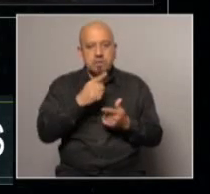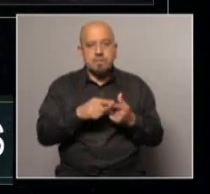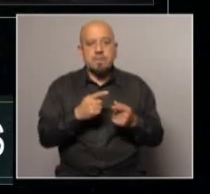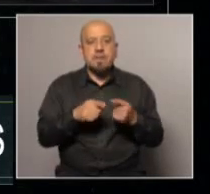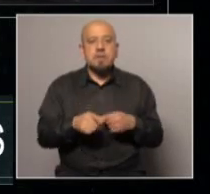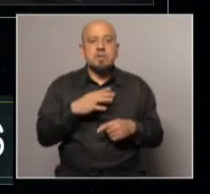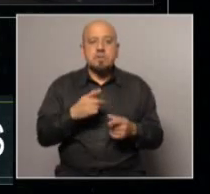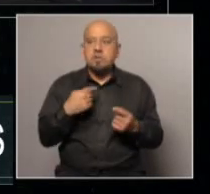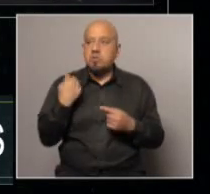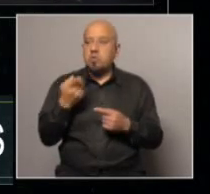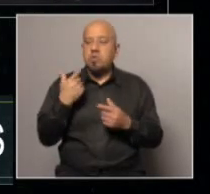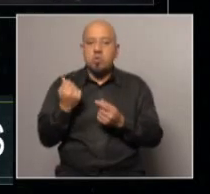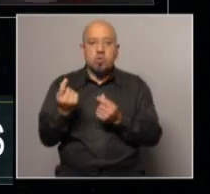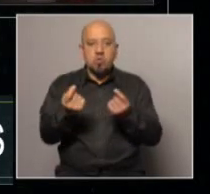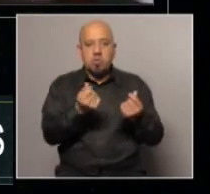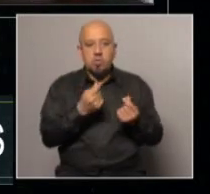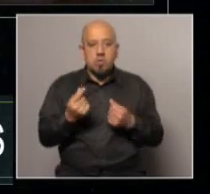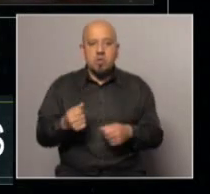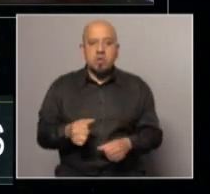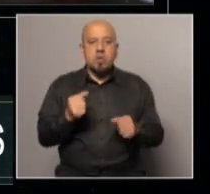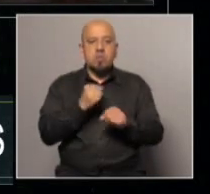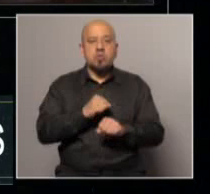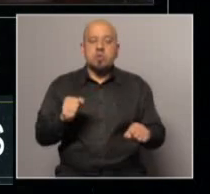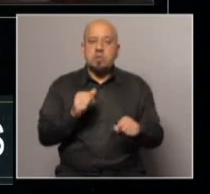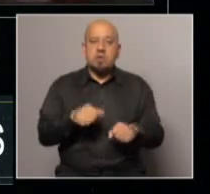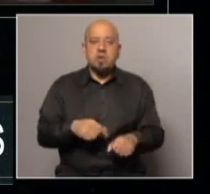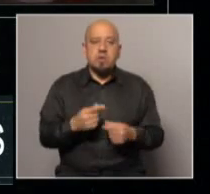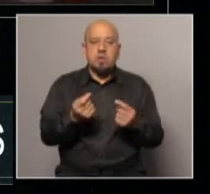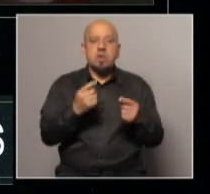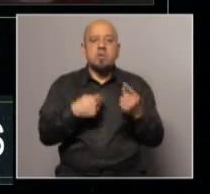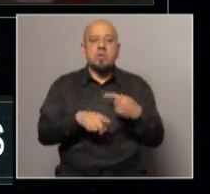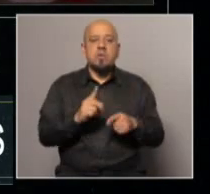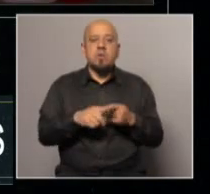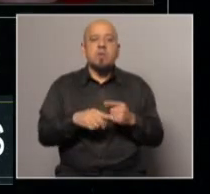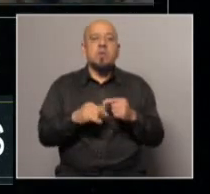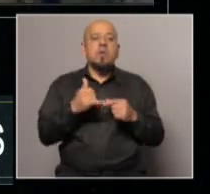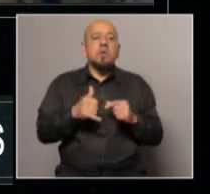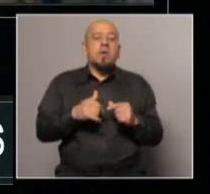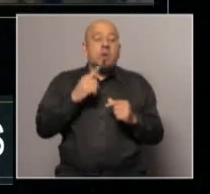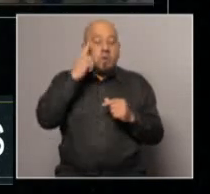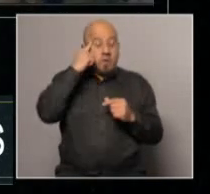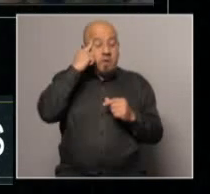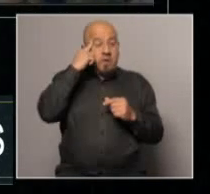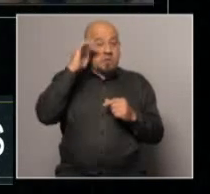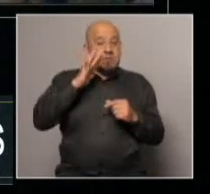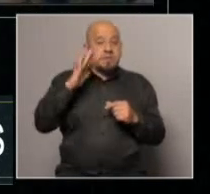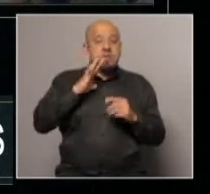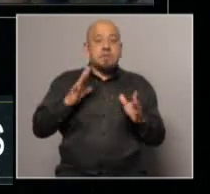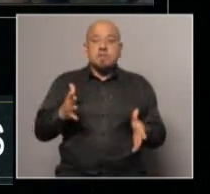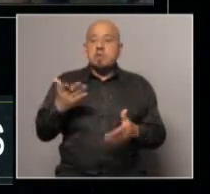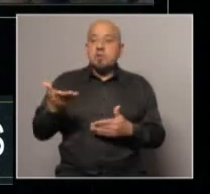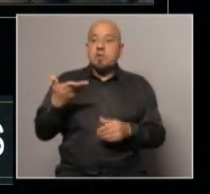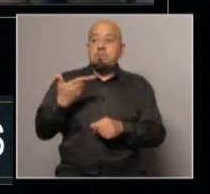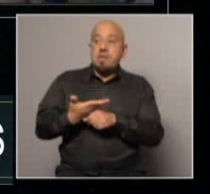mundo comprara lo que está autorizado a comprar. No cubriríamos para nada, ¿no? Con lo cual uno tiene derecho a suponer que la demanda se